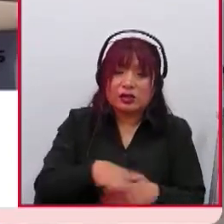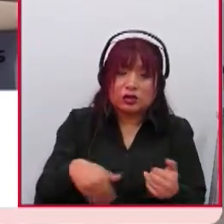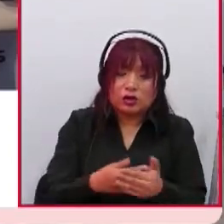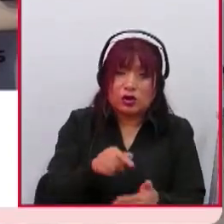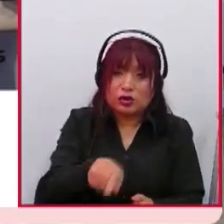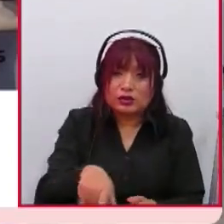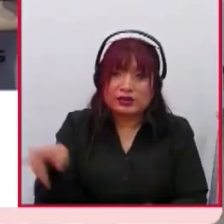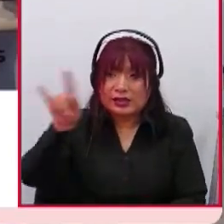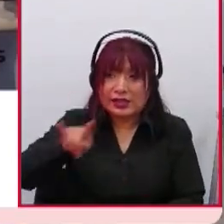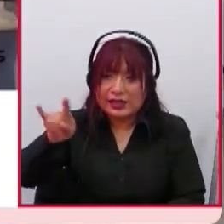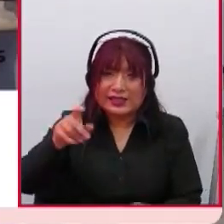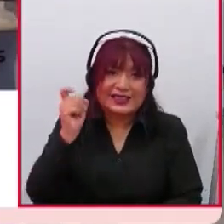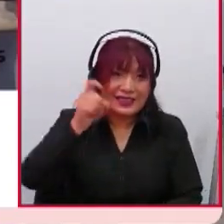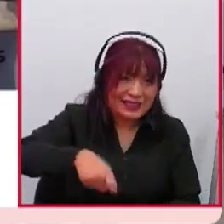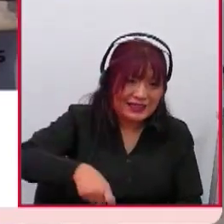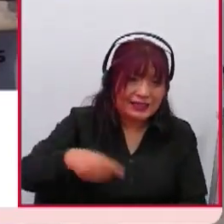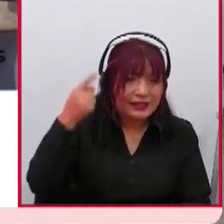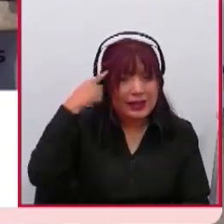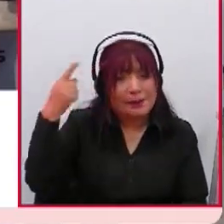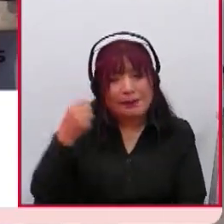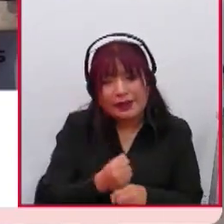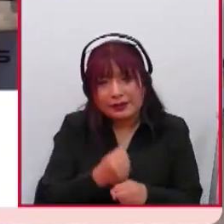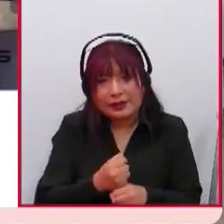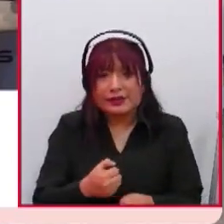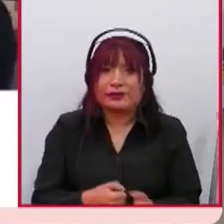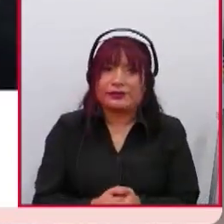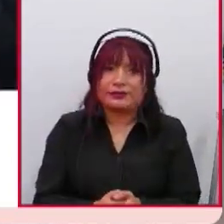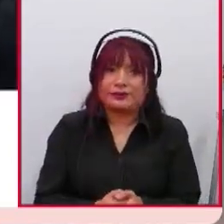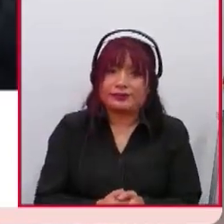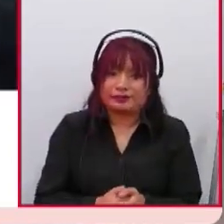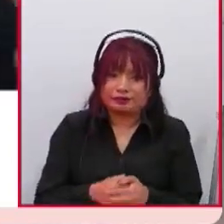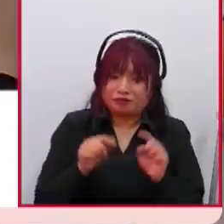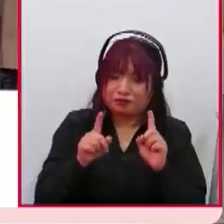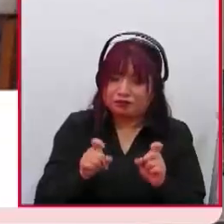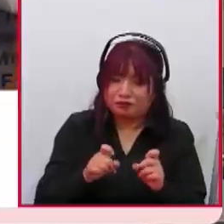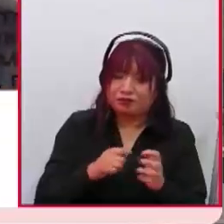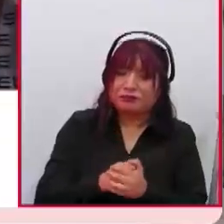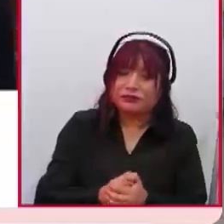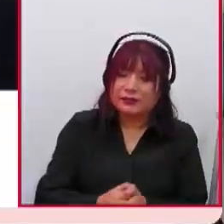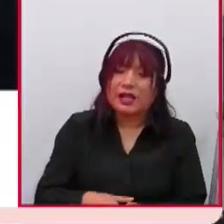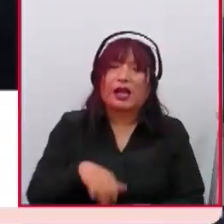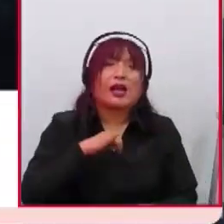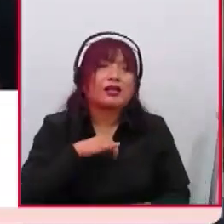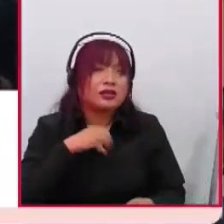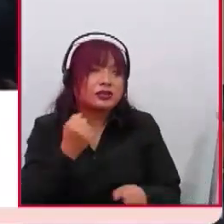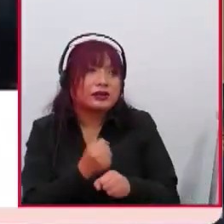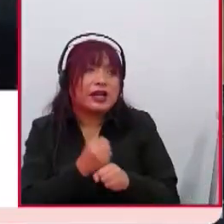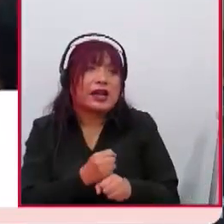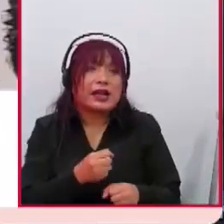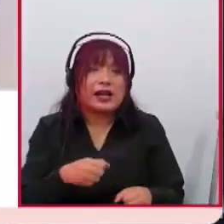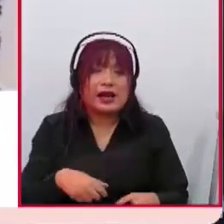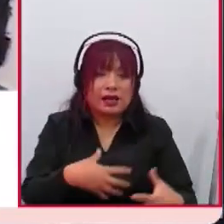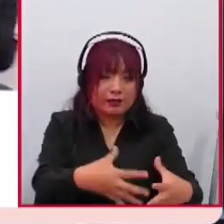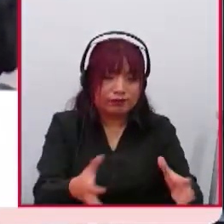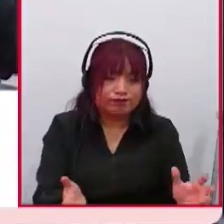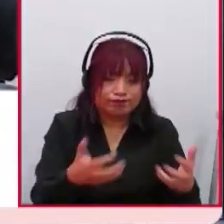necesita, que la empresa necesita, ¿no? Mire, tuve la oportunidad de trabajar en las plantas de molibdeno donde